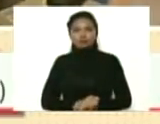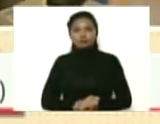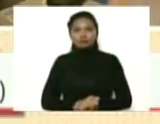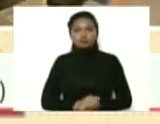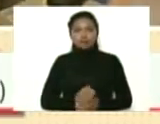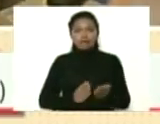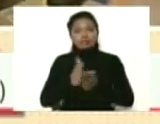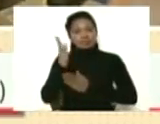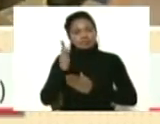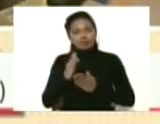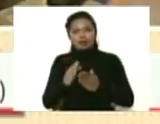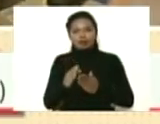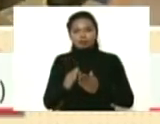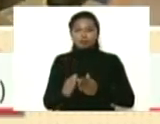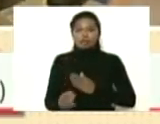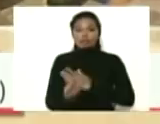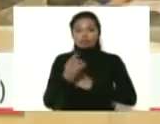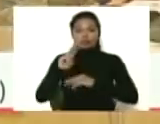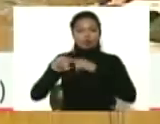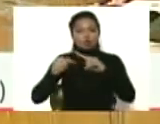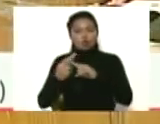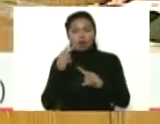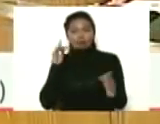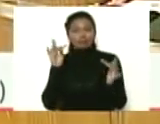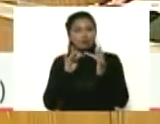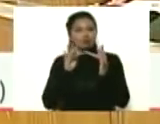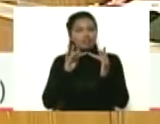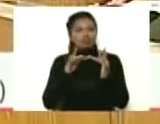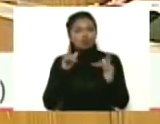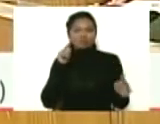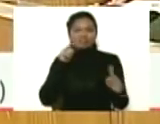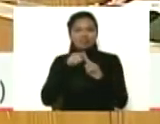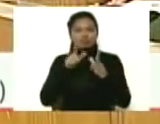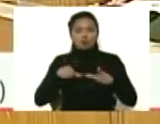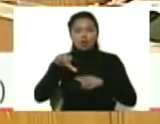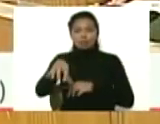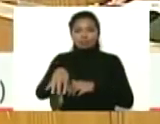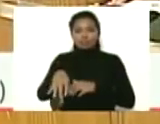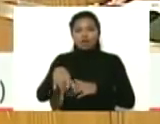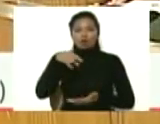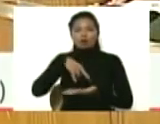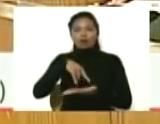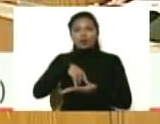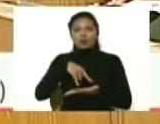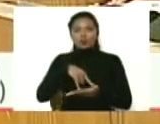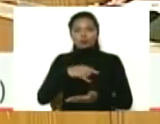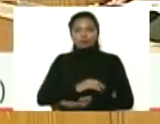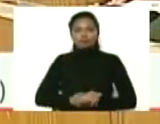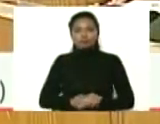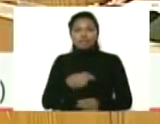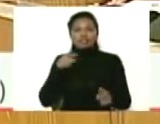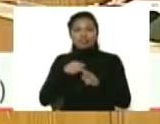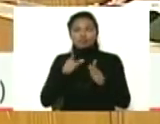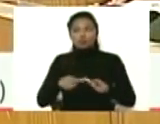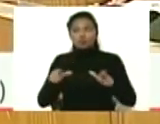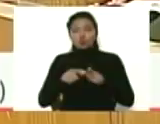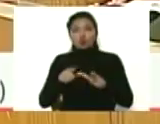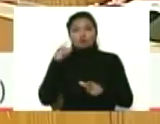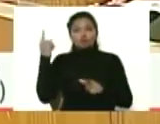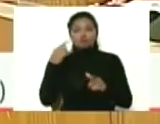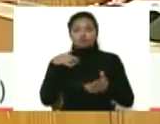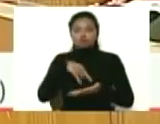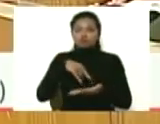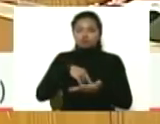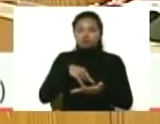Traidores nunca. Ahora nos vamos directo al estado Carabobo. Directo, vía satélite con el